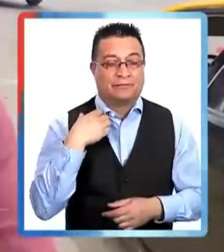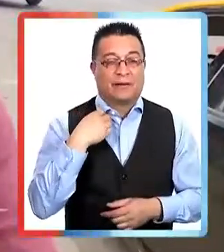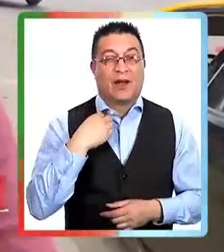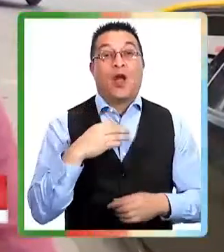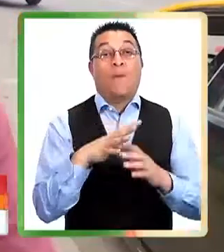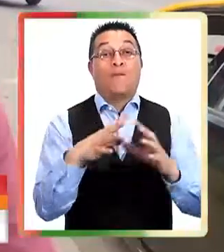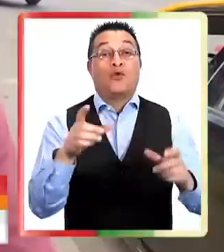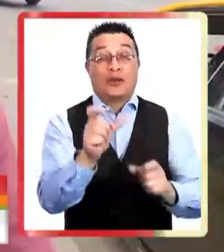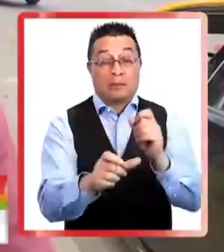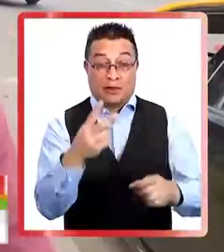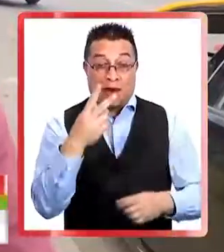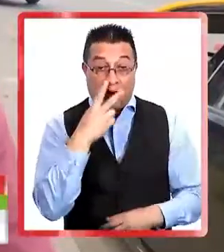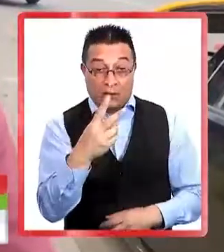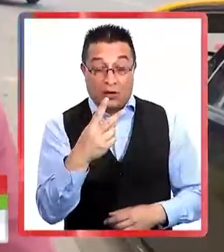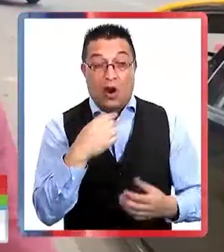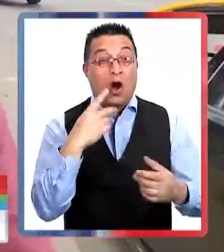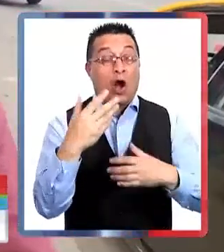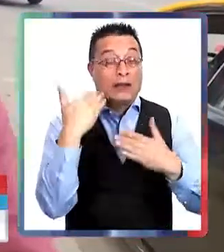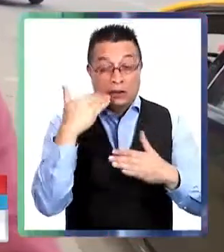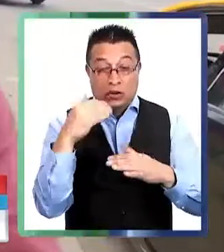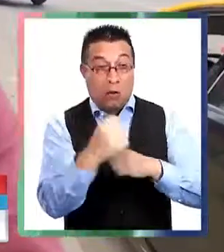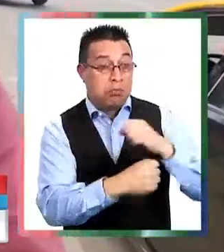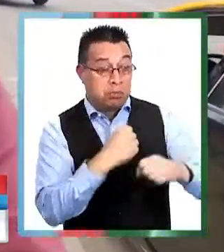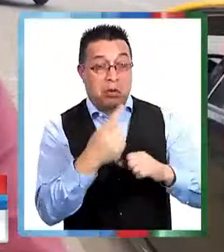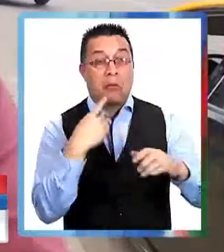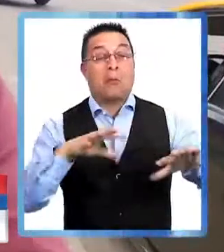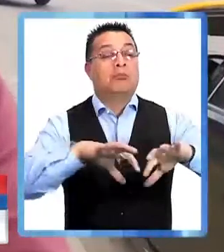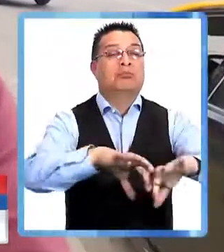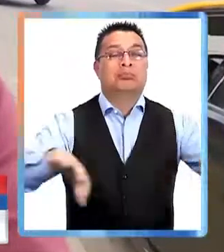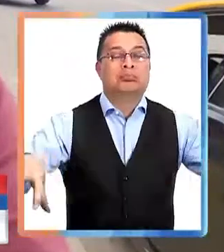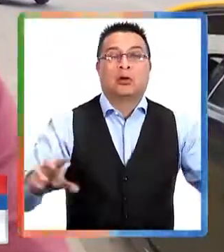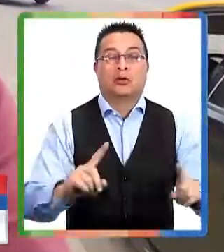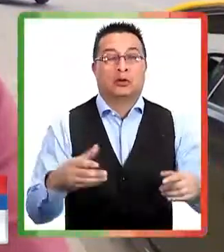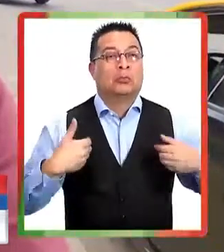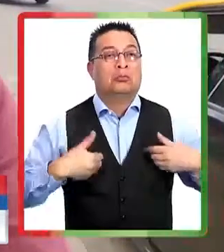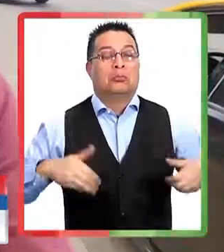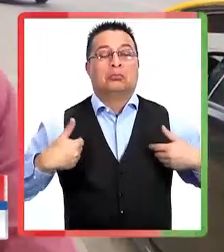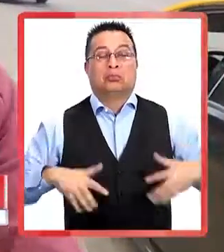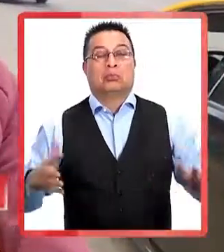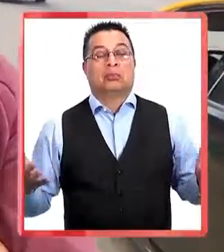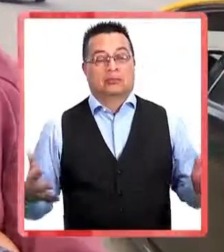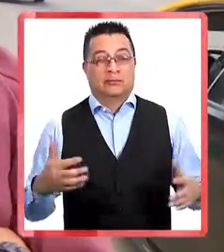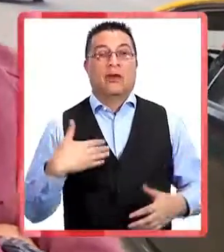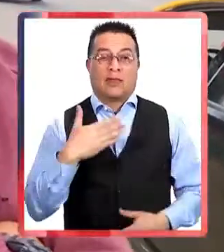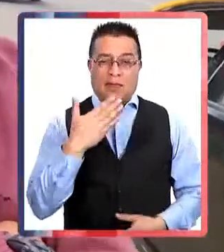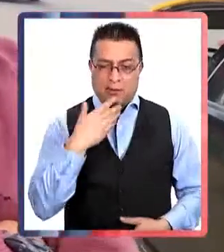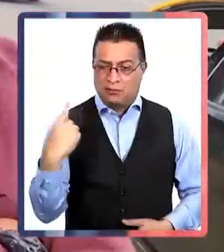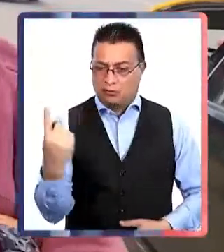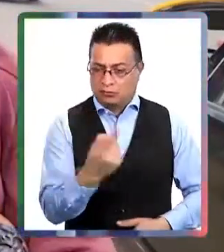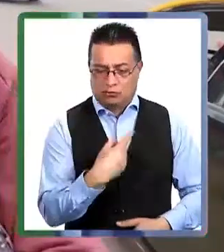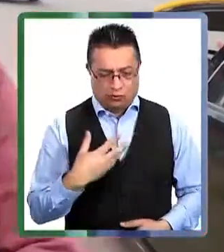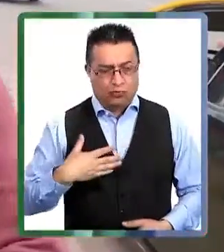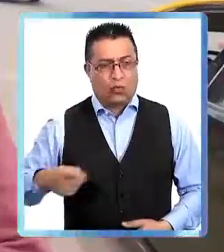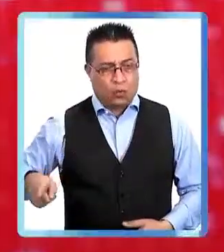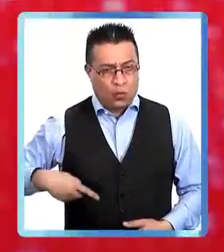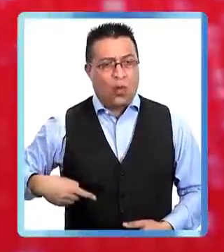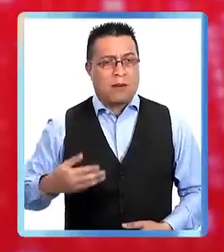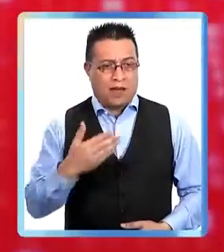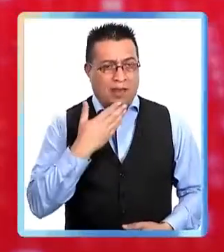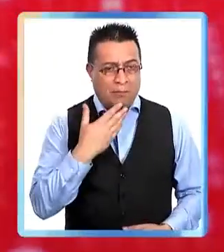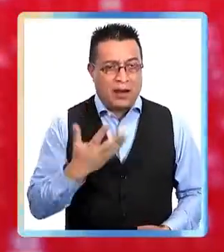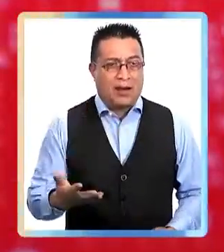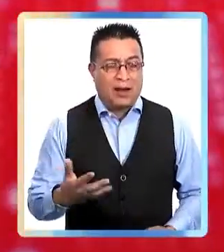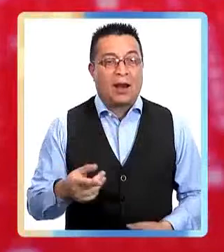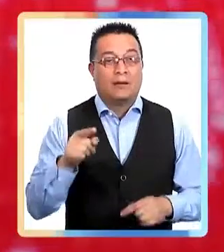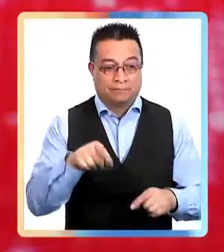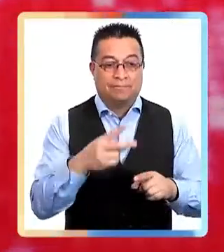ven que están peleando los niños en la calle y tampoco son capaces de separarlos. Entonces, también yo creo que como sociedad también nosotros tenemos la culpa.